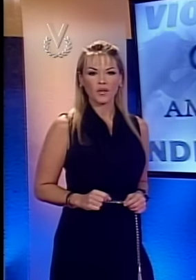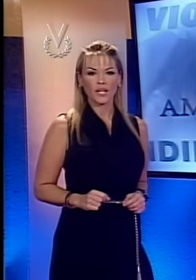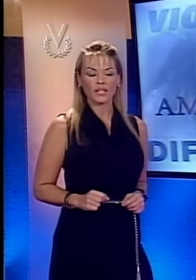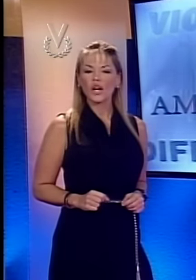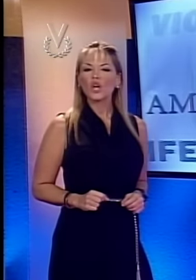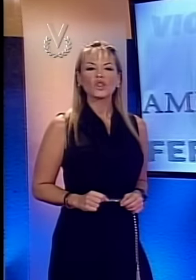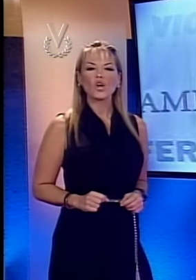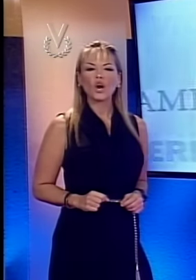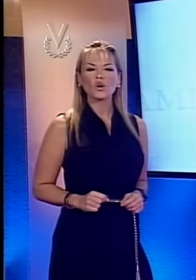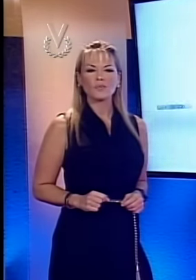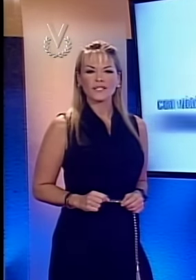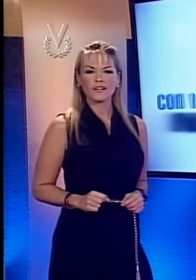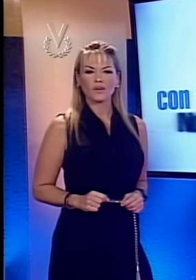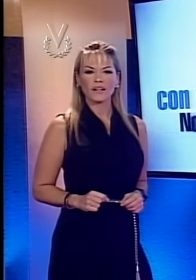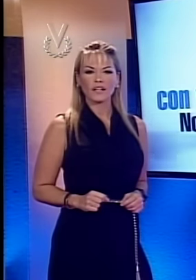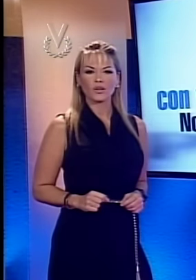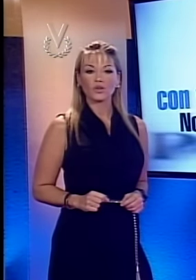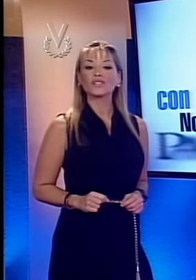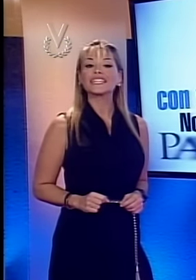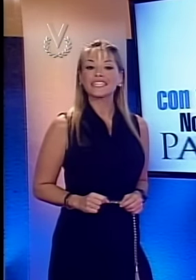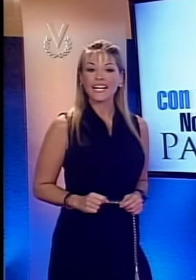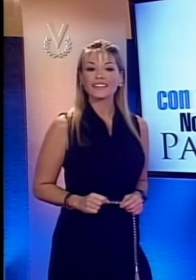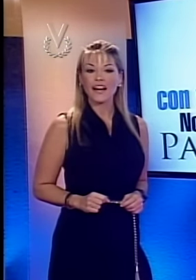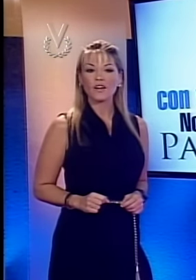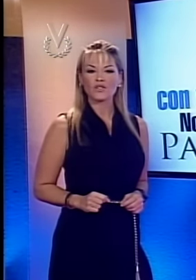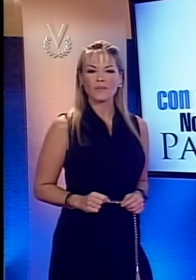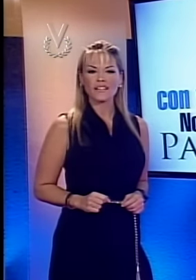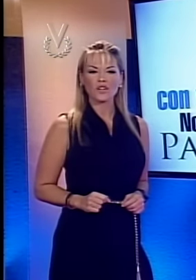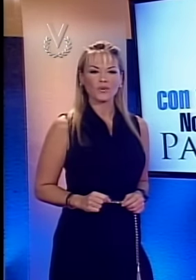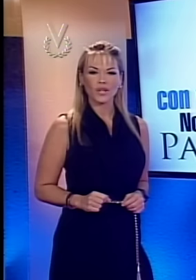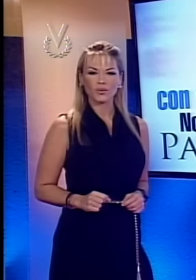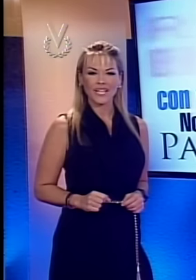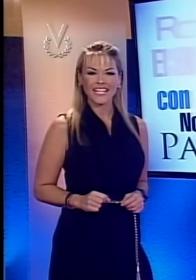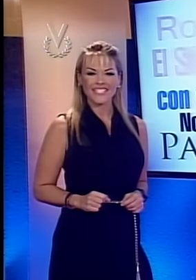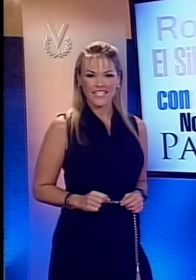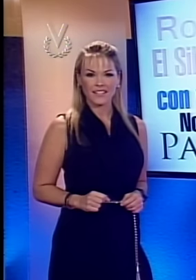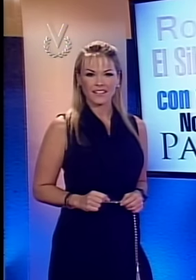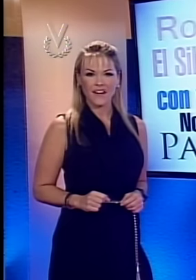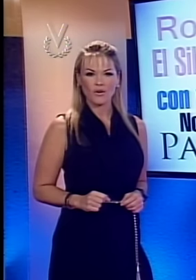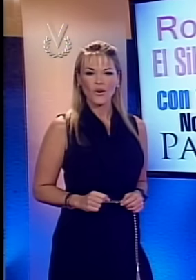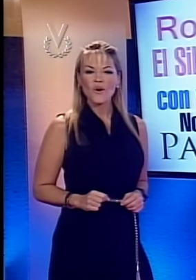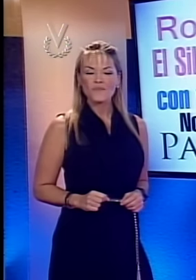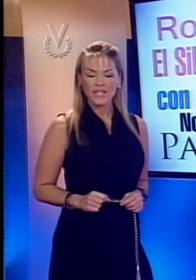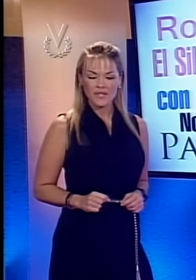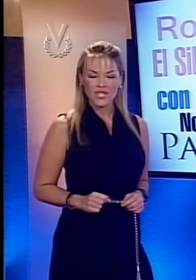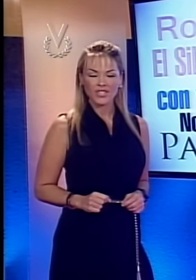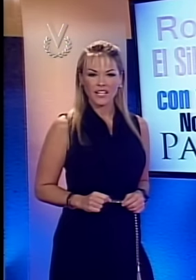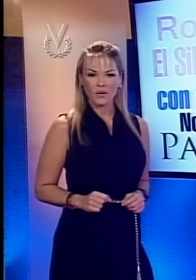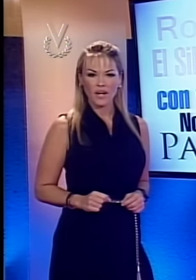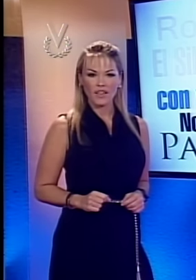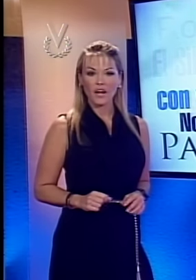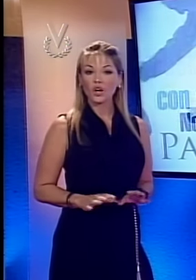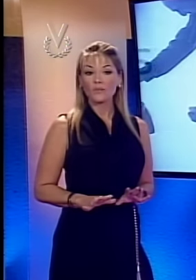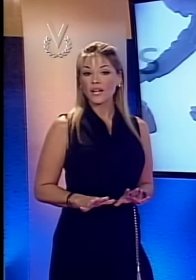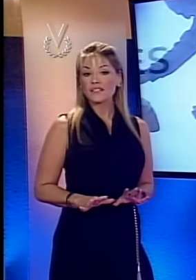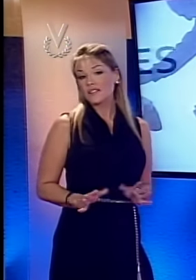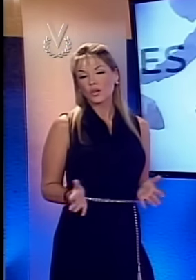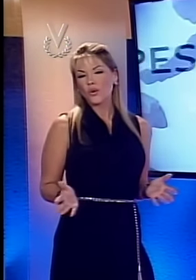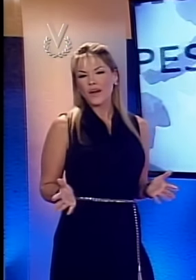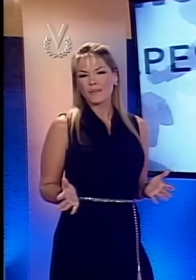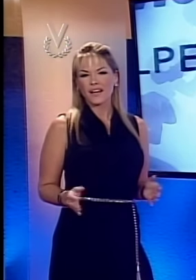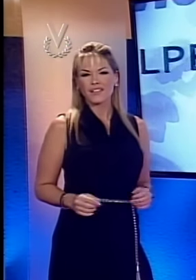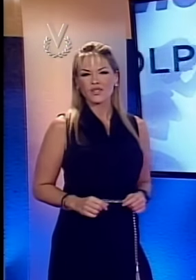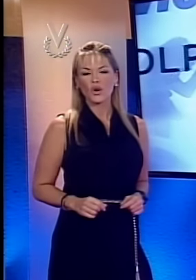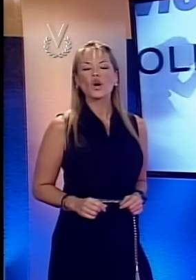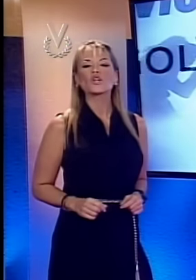tarea de la mujer. No ocupes el lugar del otro y trata a los demás como te gustaría ser tratado. Venevisión te recuerda, con violencia